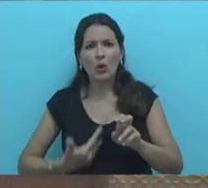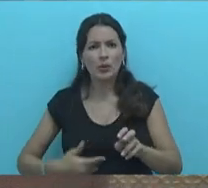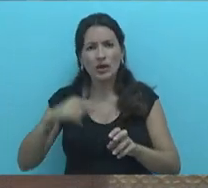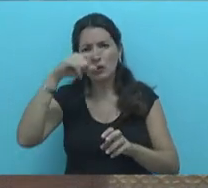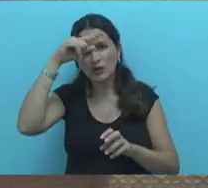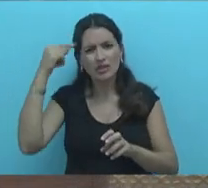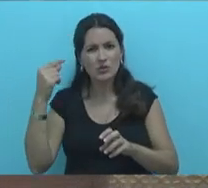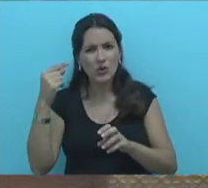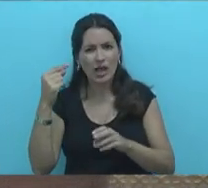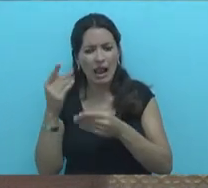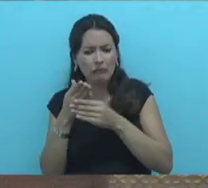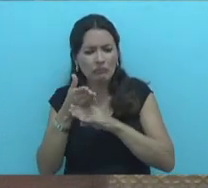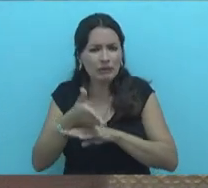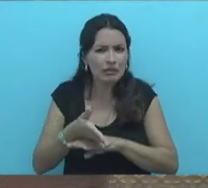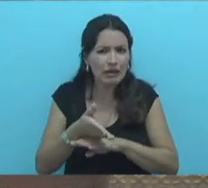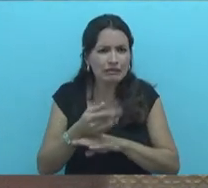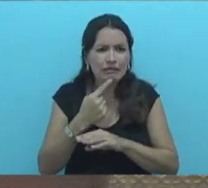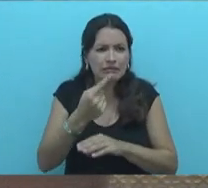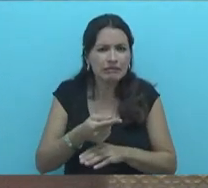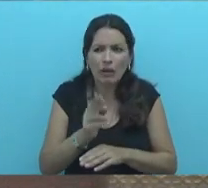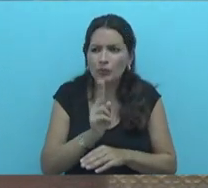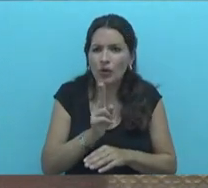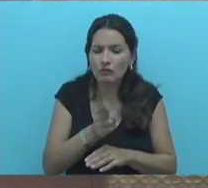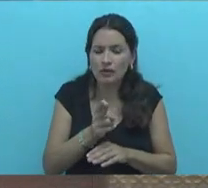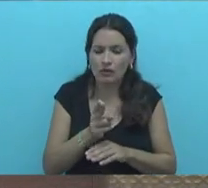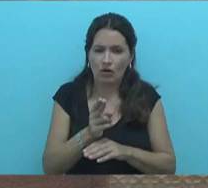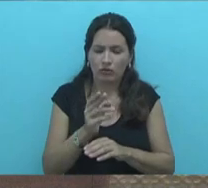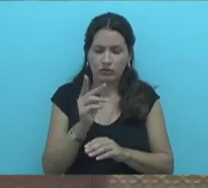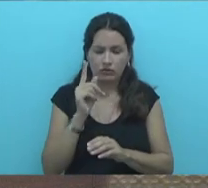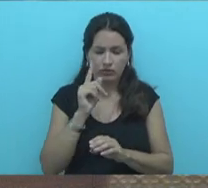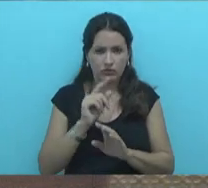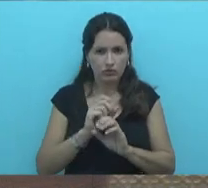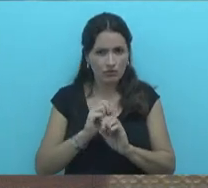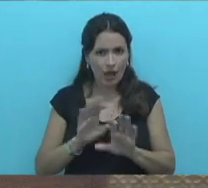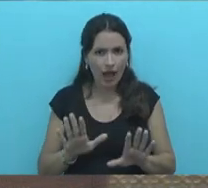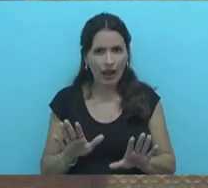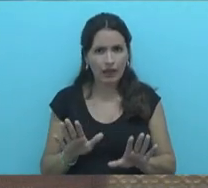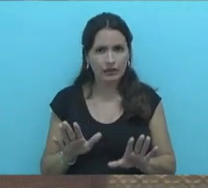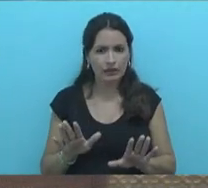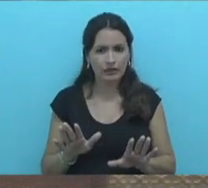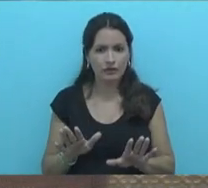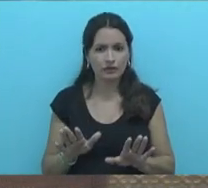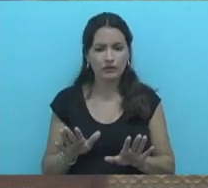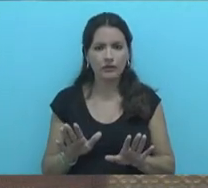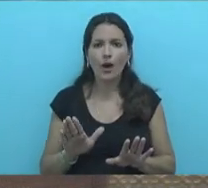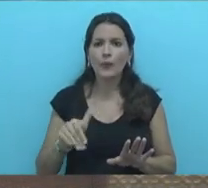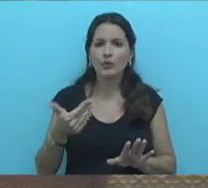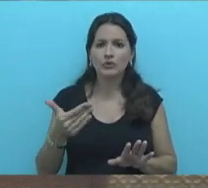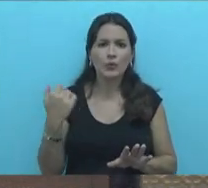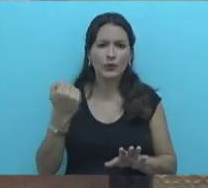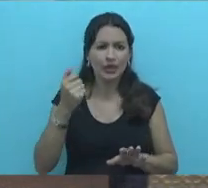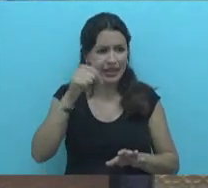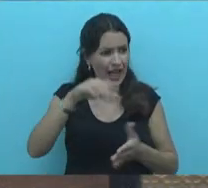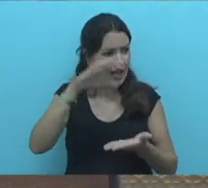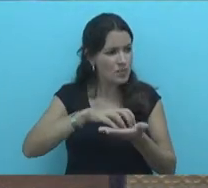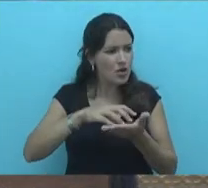atado, no es cualquier cuestión lo que se estaba difundiendo, y nos parece fundamental que desde esta Cámara se defiendan